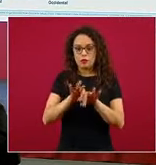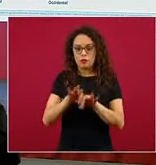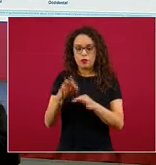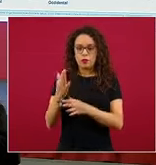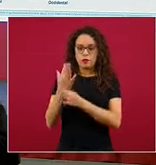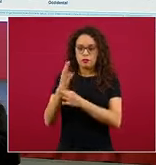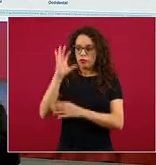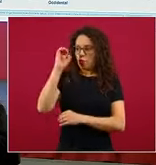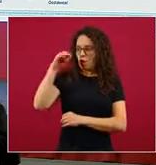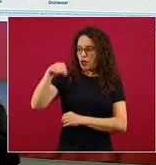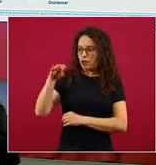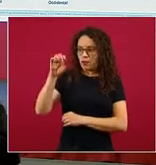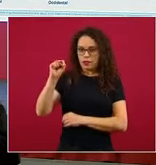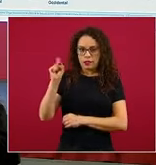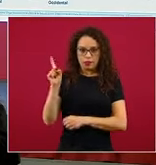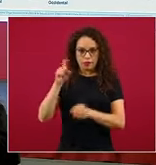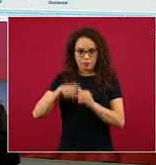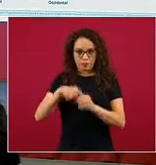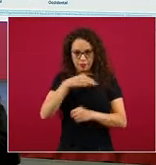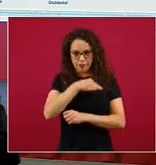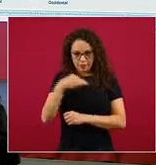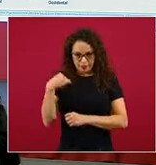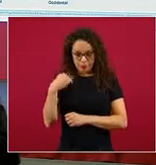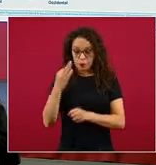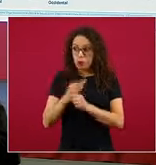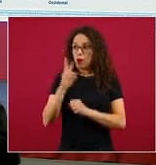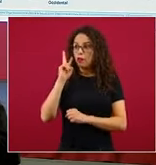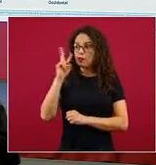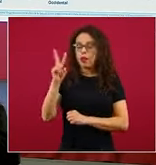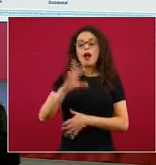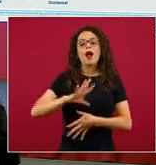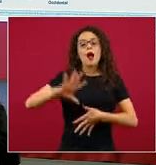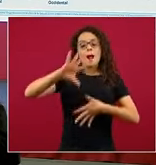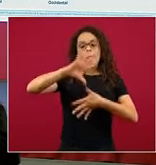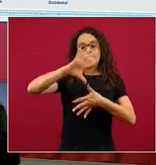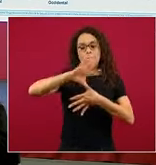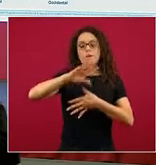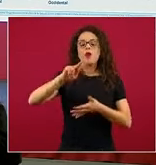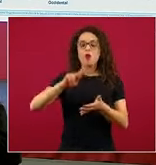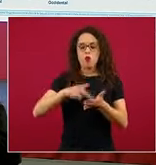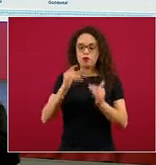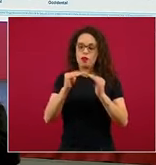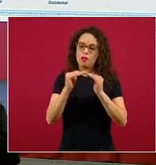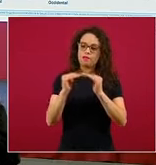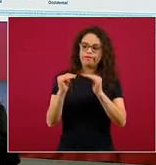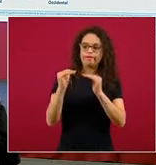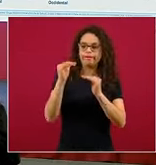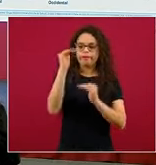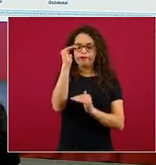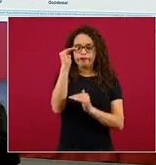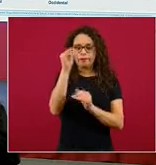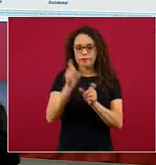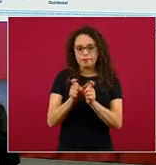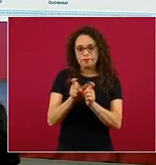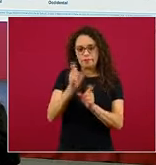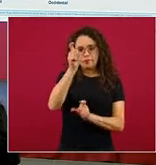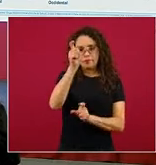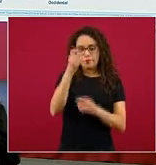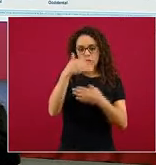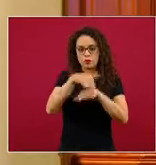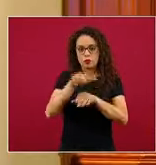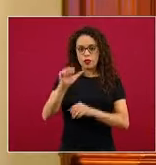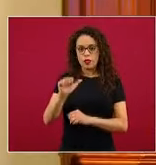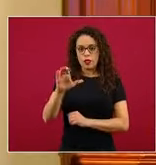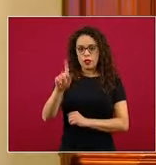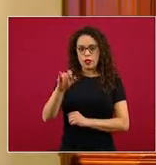de la Salud. Aquí podemos ver nuevamente cómo América vuelve a tener la delantera en lo que se refiere a la epidemia activa,